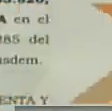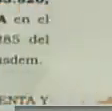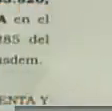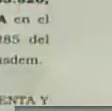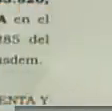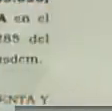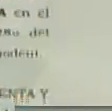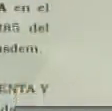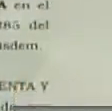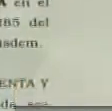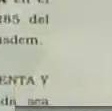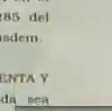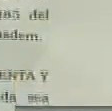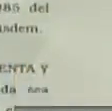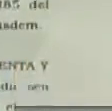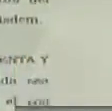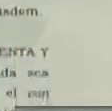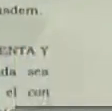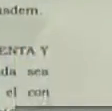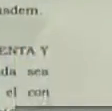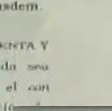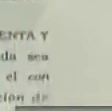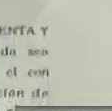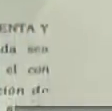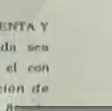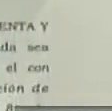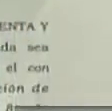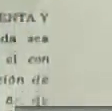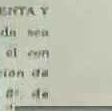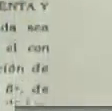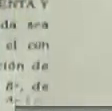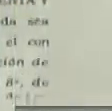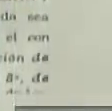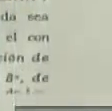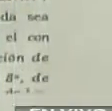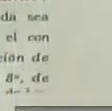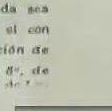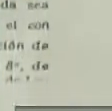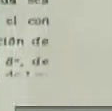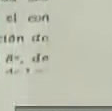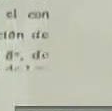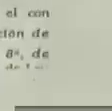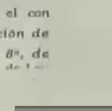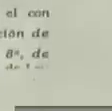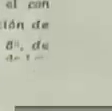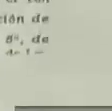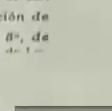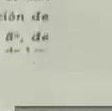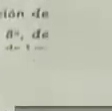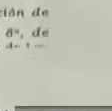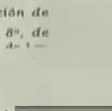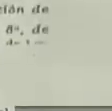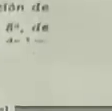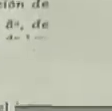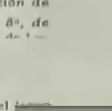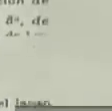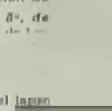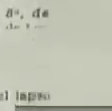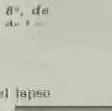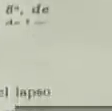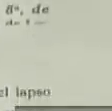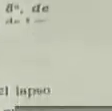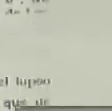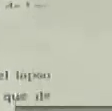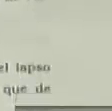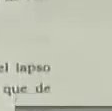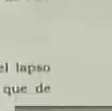manera formal ante las autoridades competentes y que fue